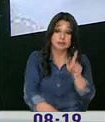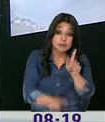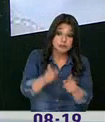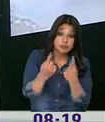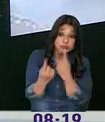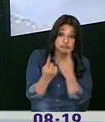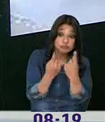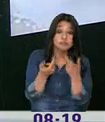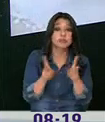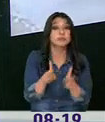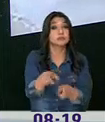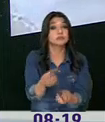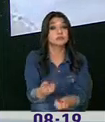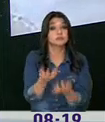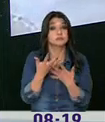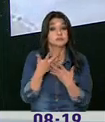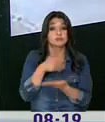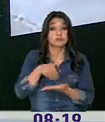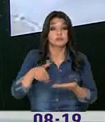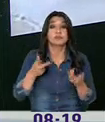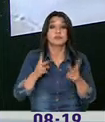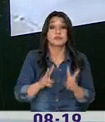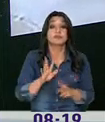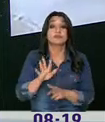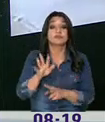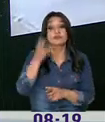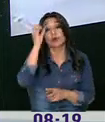y exponer también sus inquietudes y cuál es su